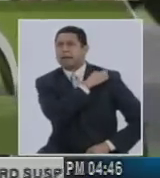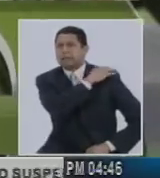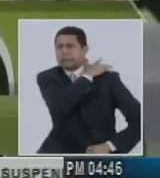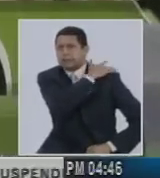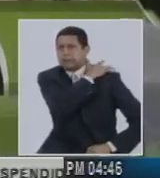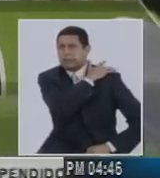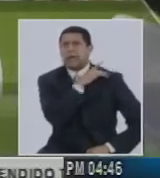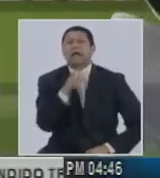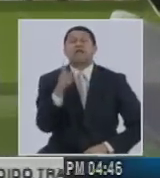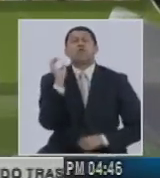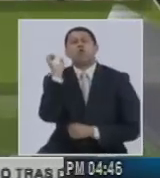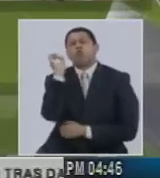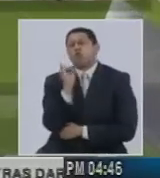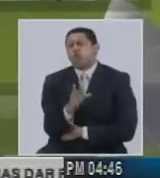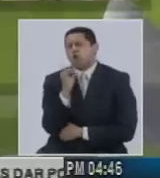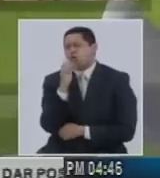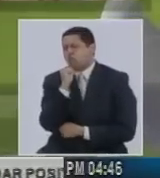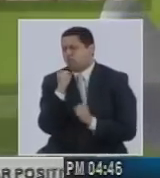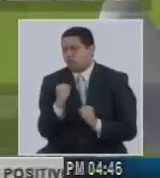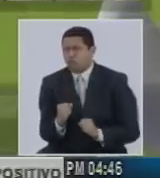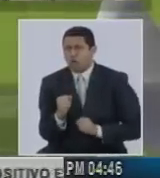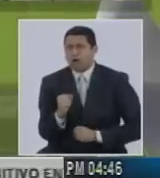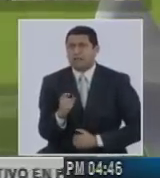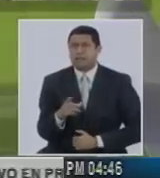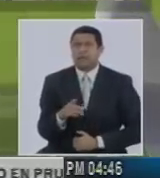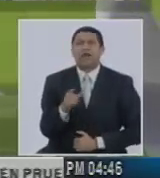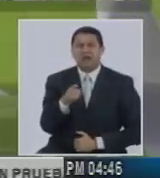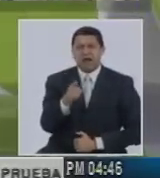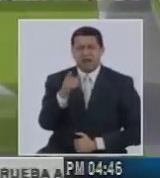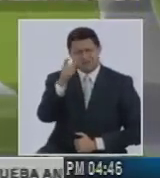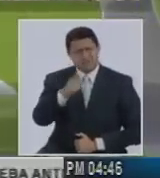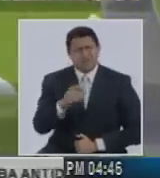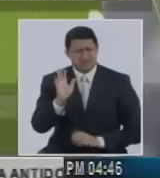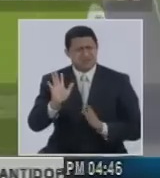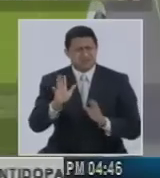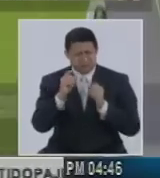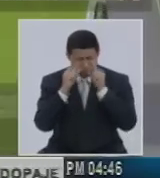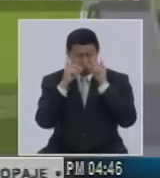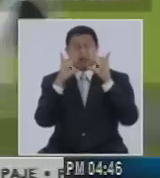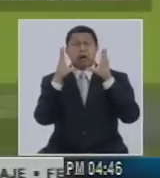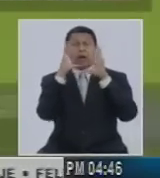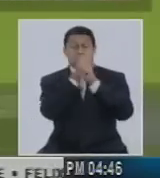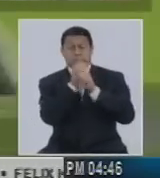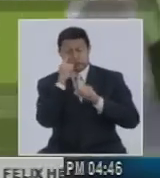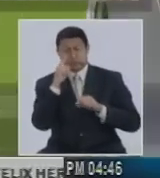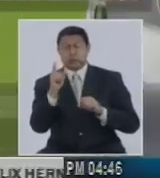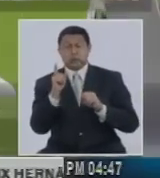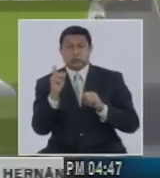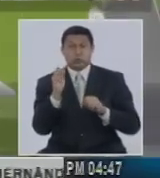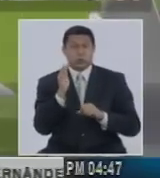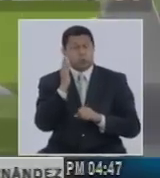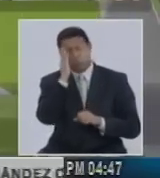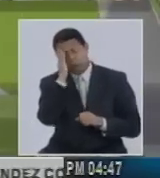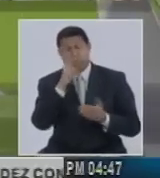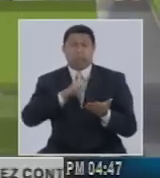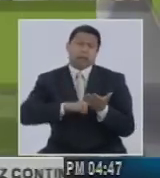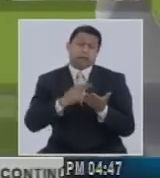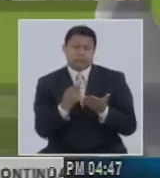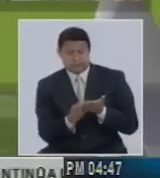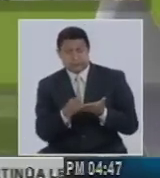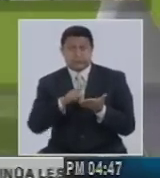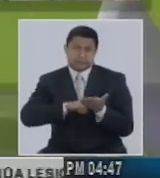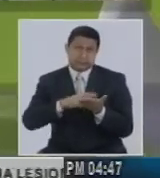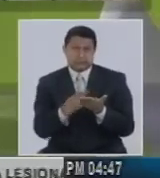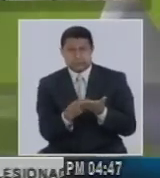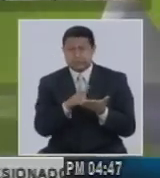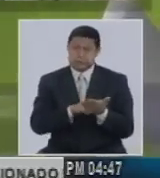Eso produce un dolor y es muy típico que el paciente se despierta de noche o no puede encontrar una posición buena